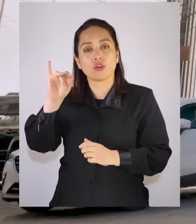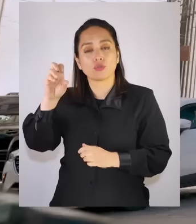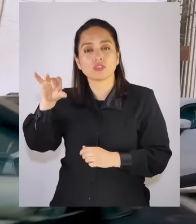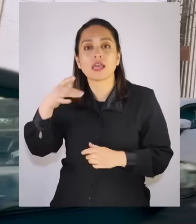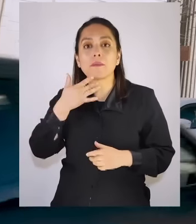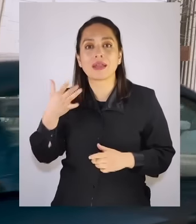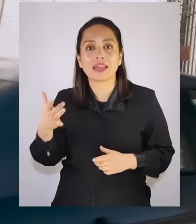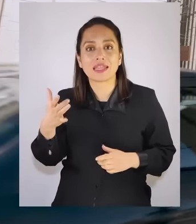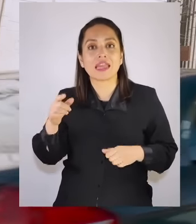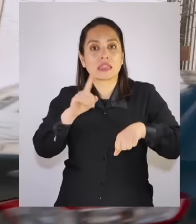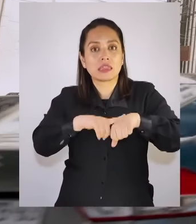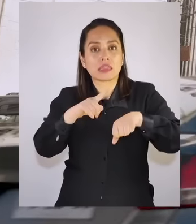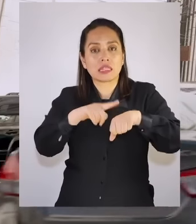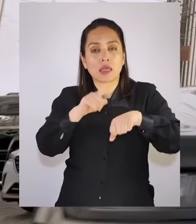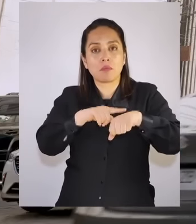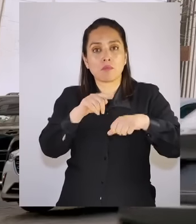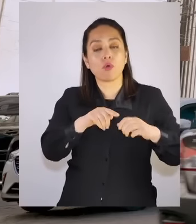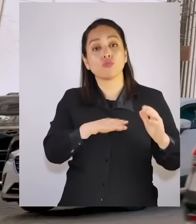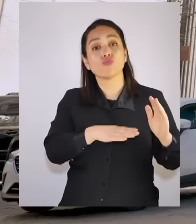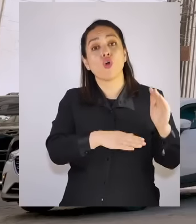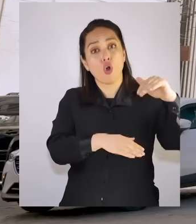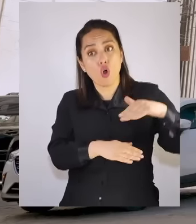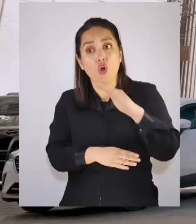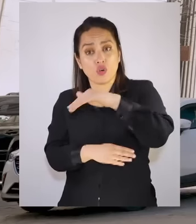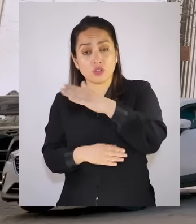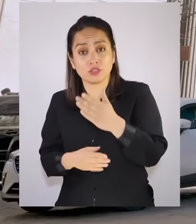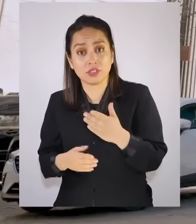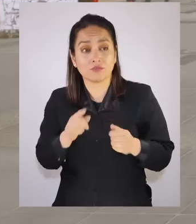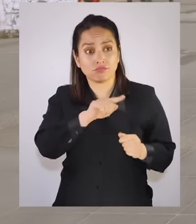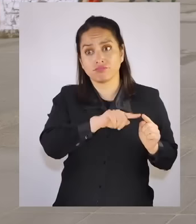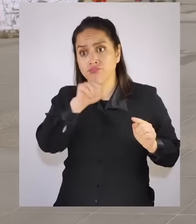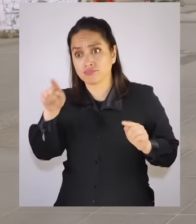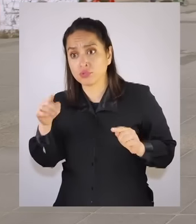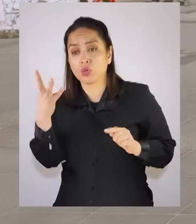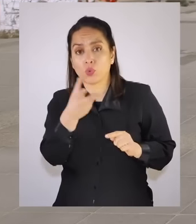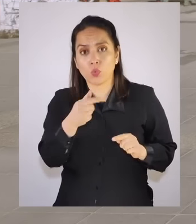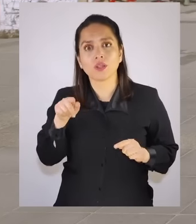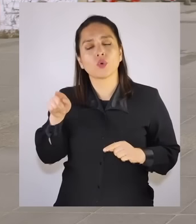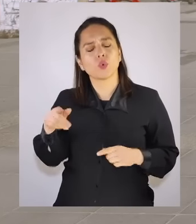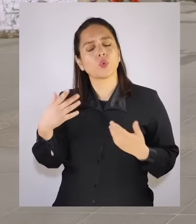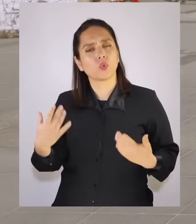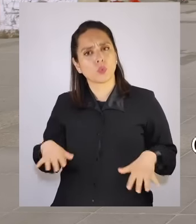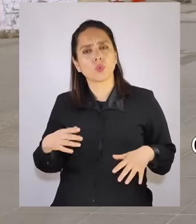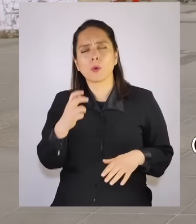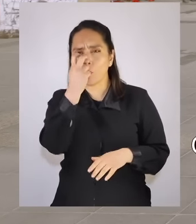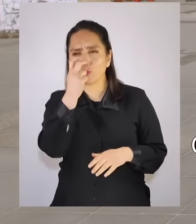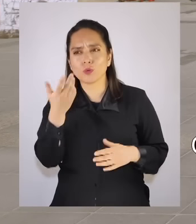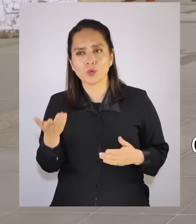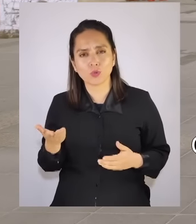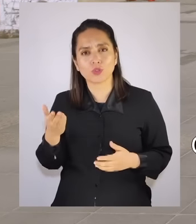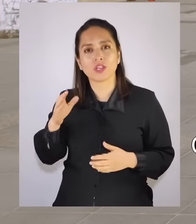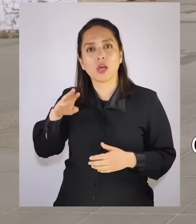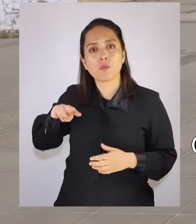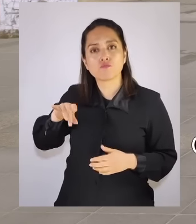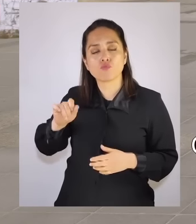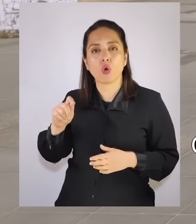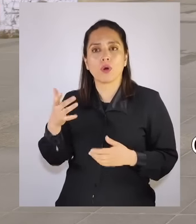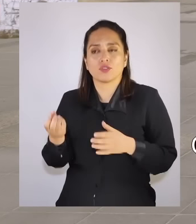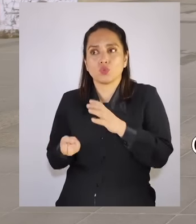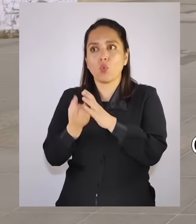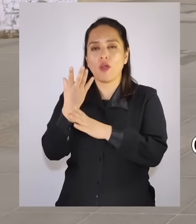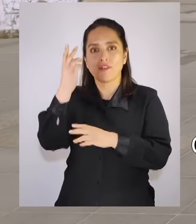el tiempo que demoraba en viajar la onda sísmica desde un lugar a otro. Esto nos habla del carácter curioso de Juan Mowat, de la innovación que trae